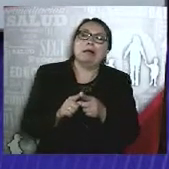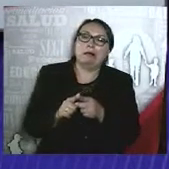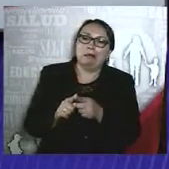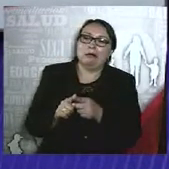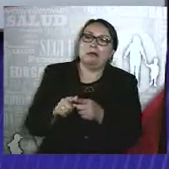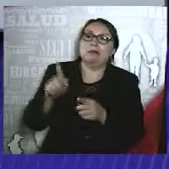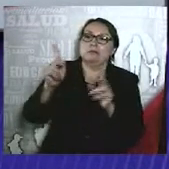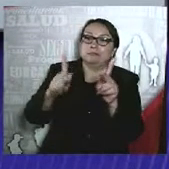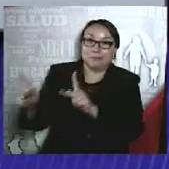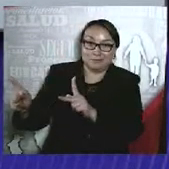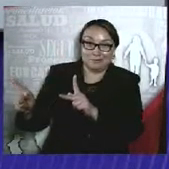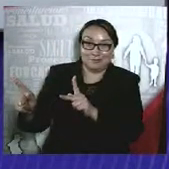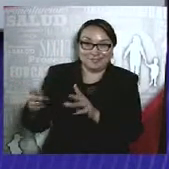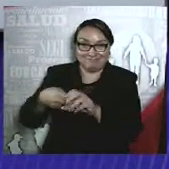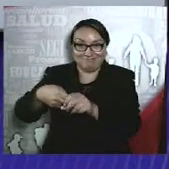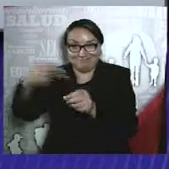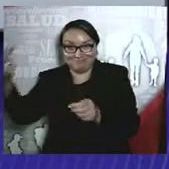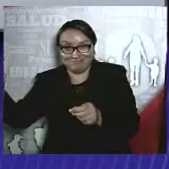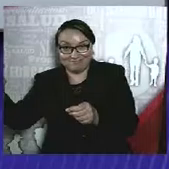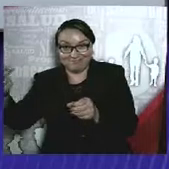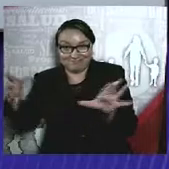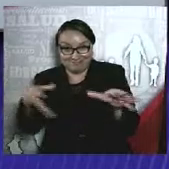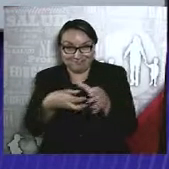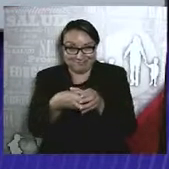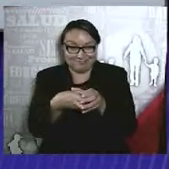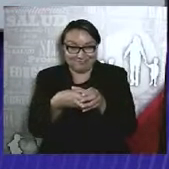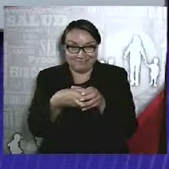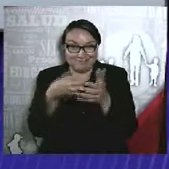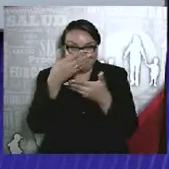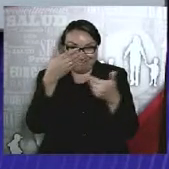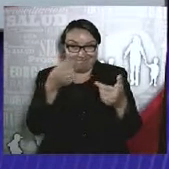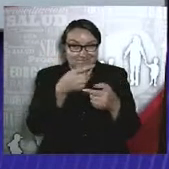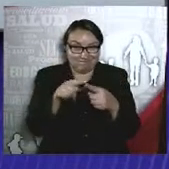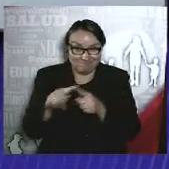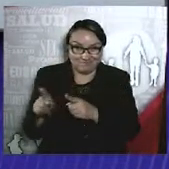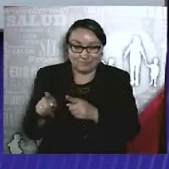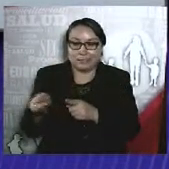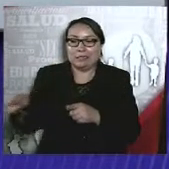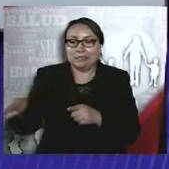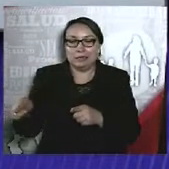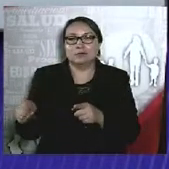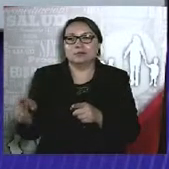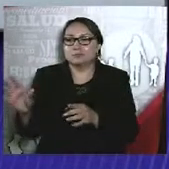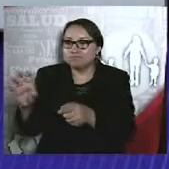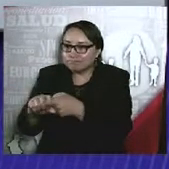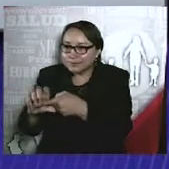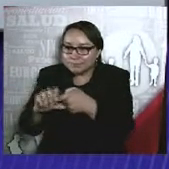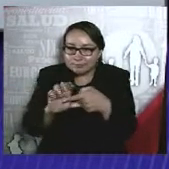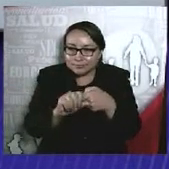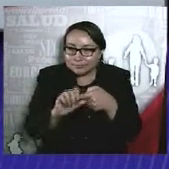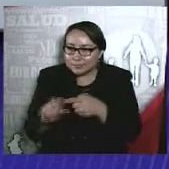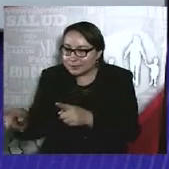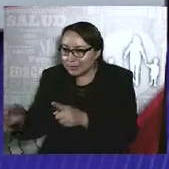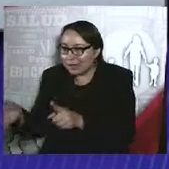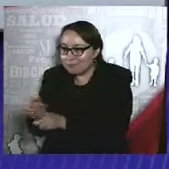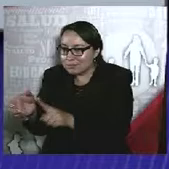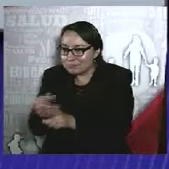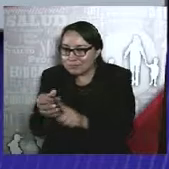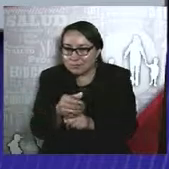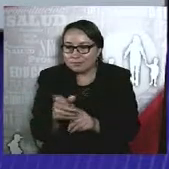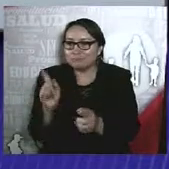lo cual redunda en una fiabilidad de la información, ¿sí? Y no solamente eso, sino en que nosotros podemos hacerle un